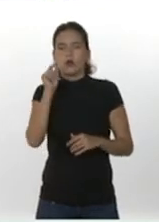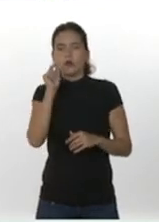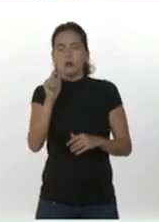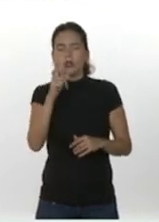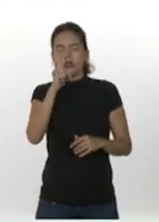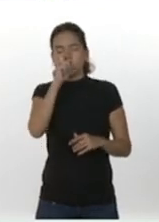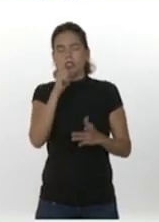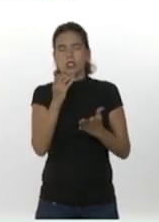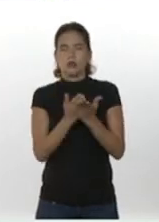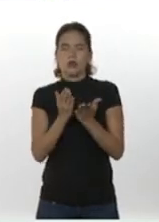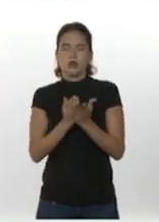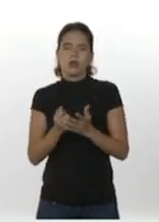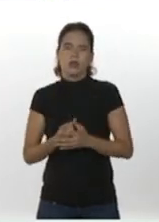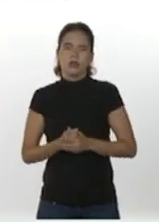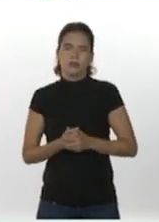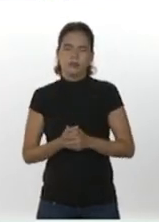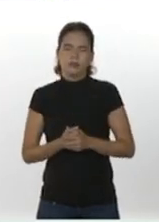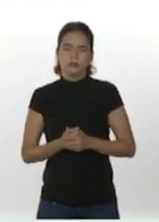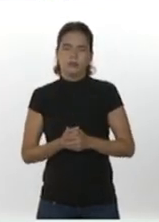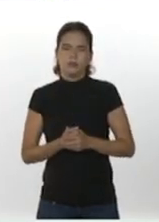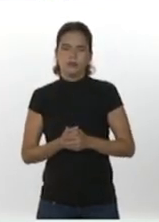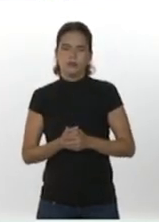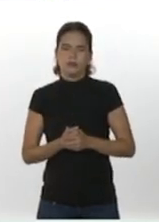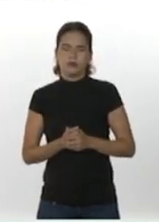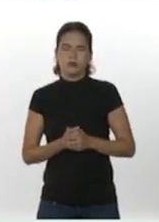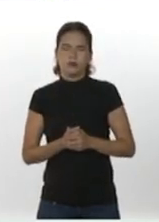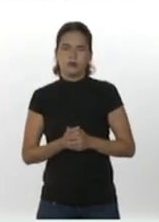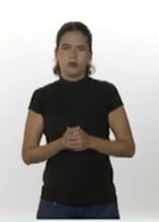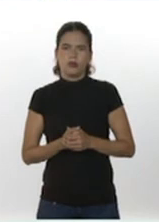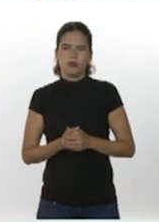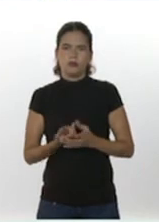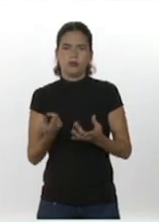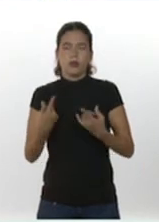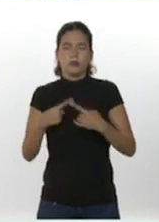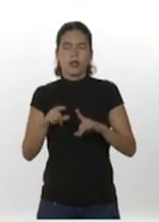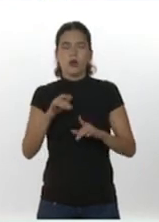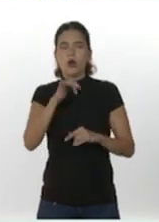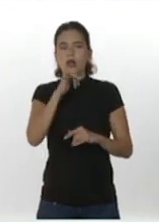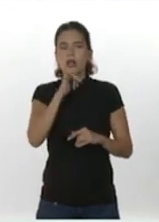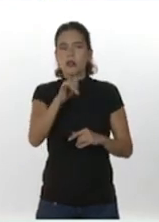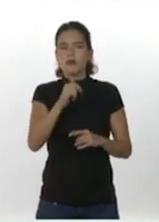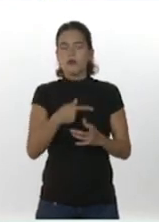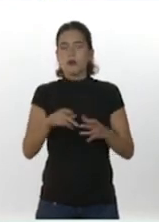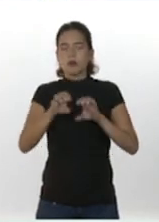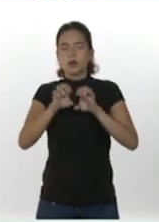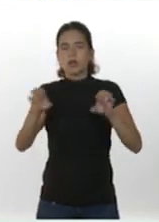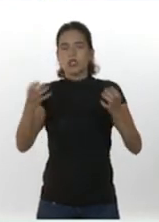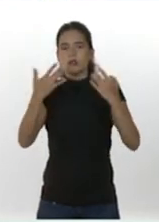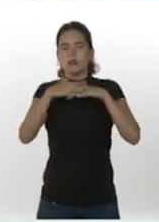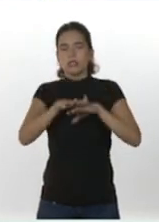de los años escolares, de los momentos académicos de cada año escolar. Pero el informe educativo